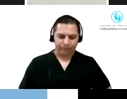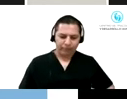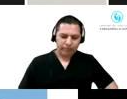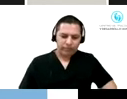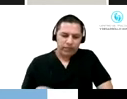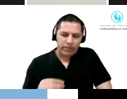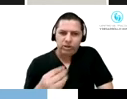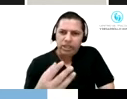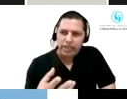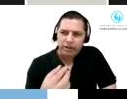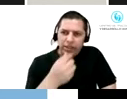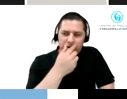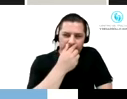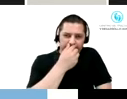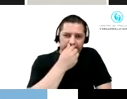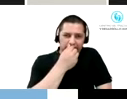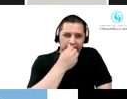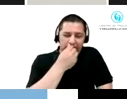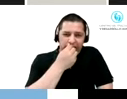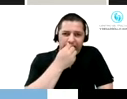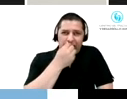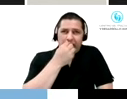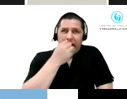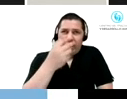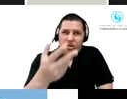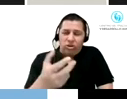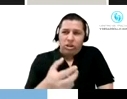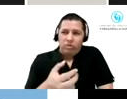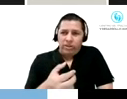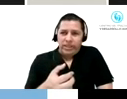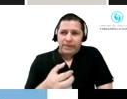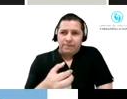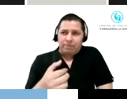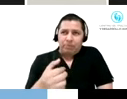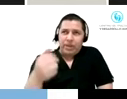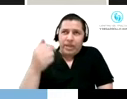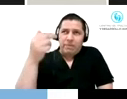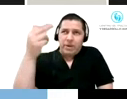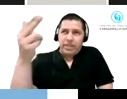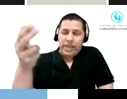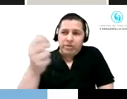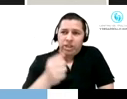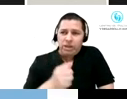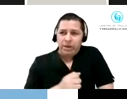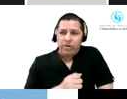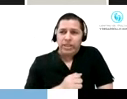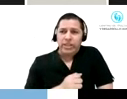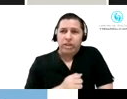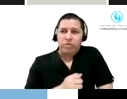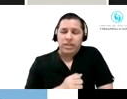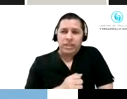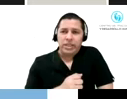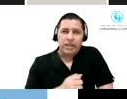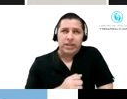pesan. Si yo les dijera ahorita a ustedes, aquí donde estoy en mi oficina, parece que hay un tema de